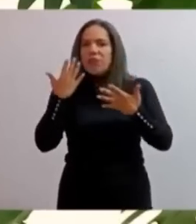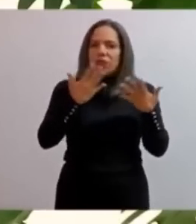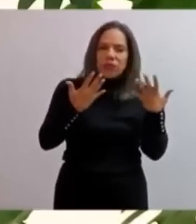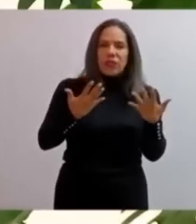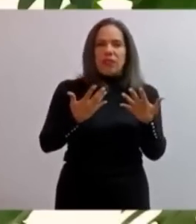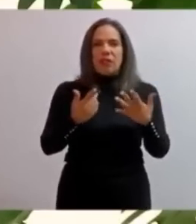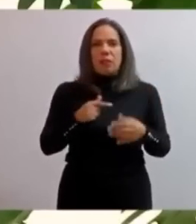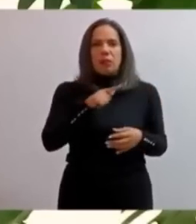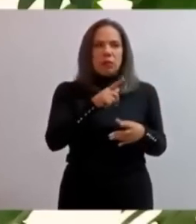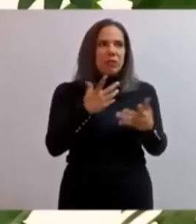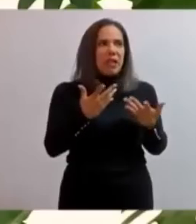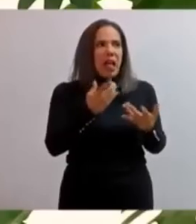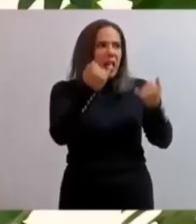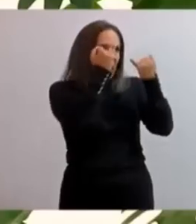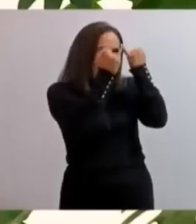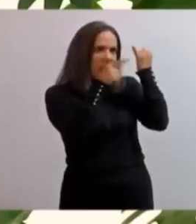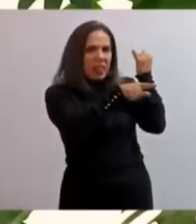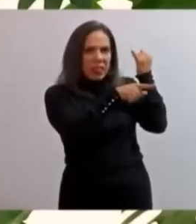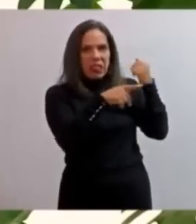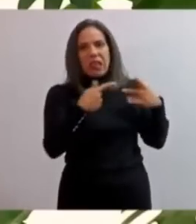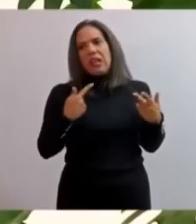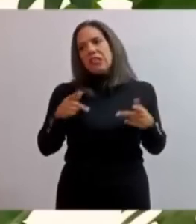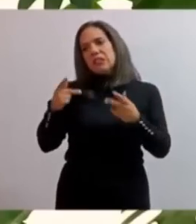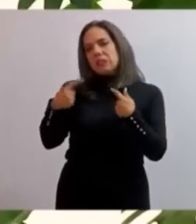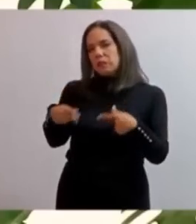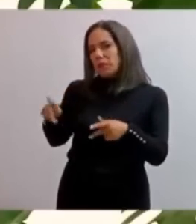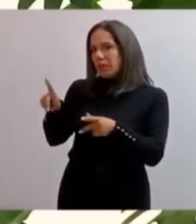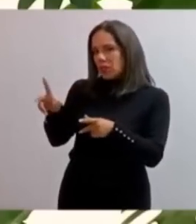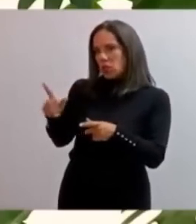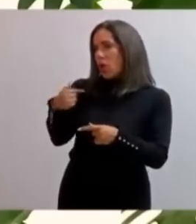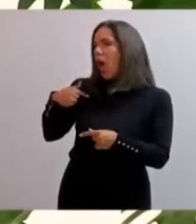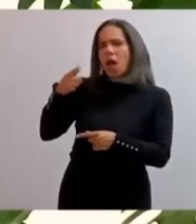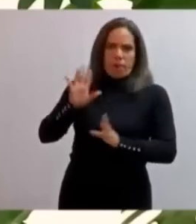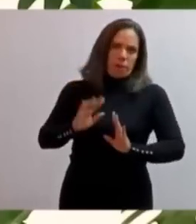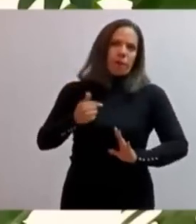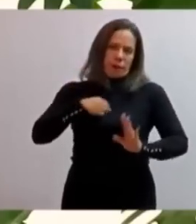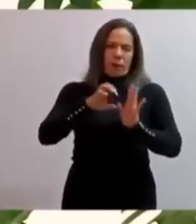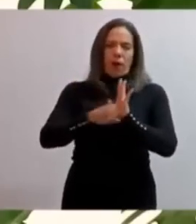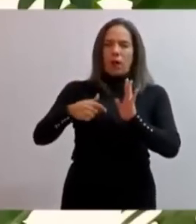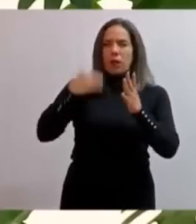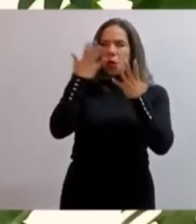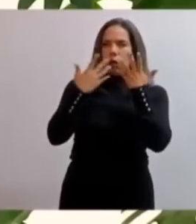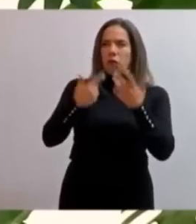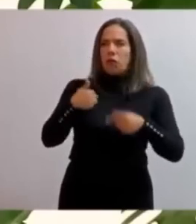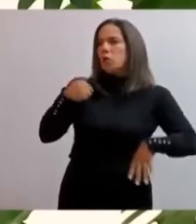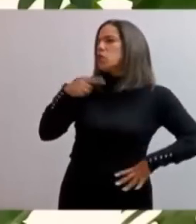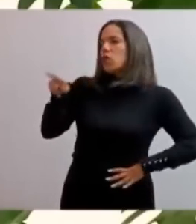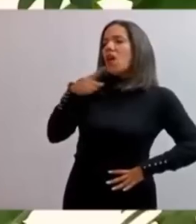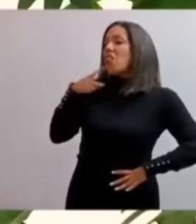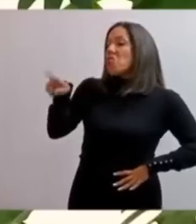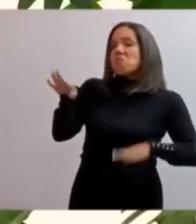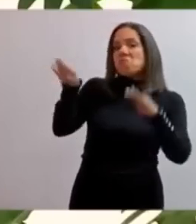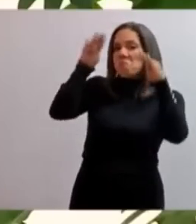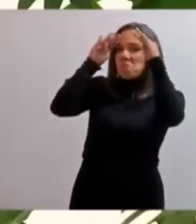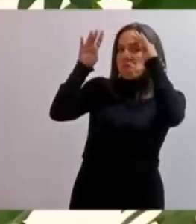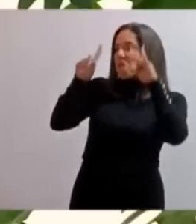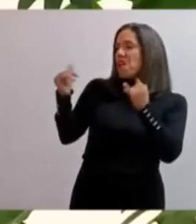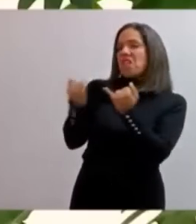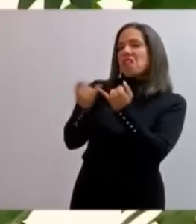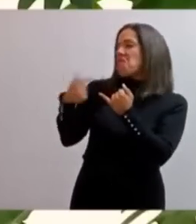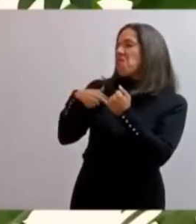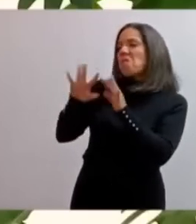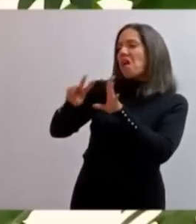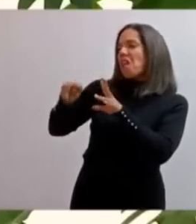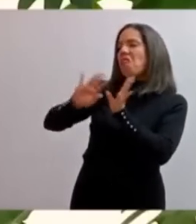la persona. Y entonces decimos, si no piensas igual que yo, entonces vamos a